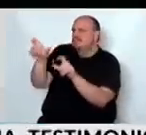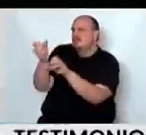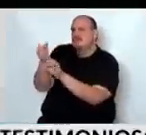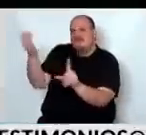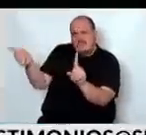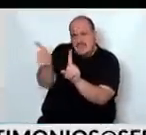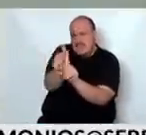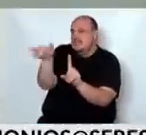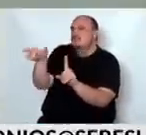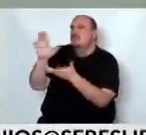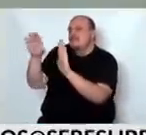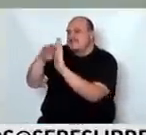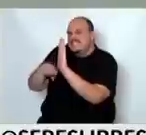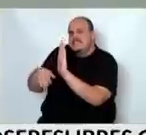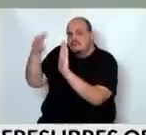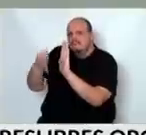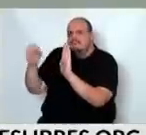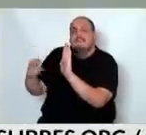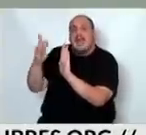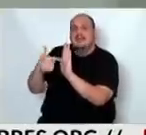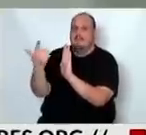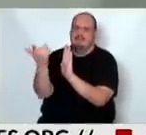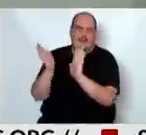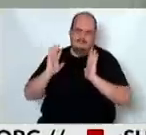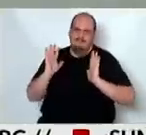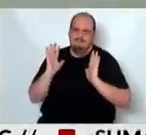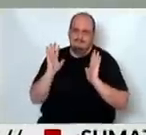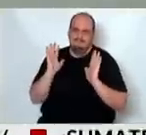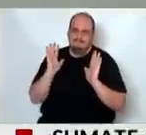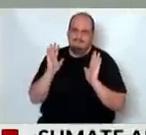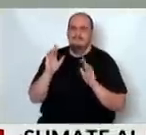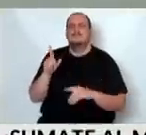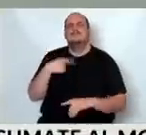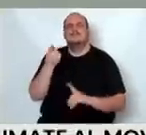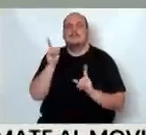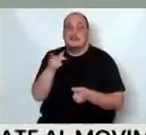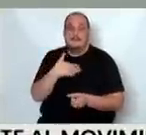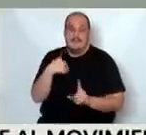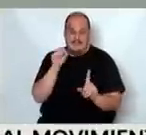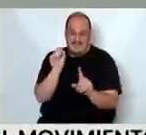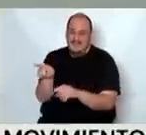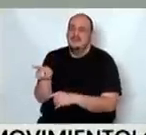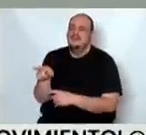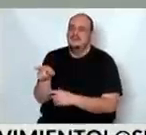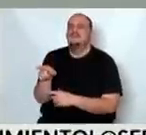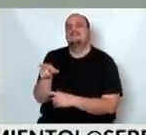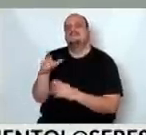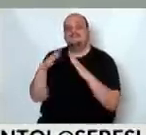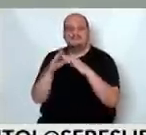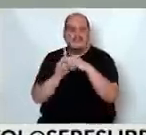creo que tampoco tienen porque no hay una receta mágica. Hemos estado también, bueno, su mamá es